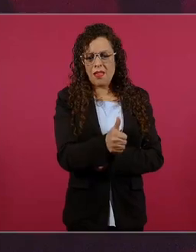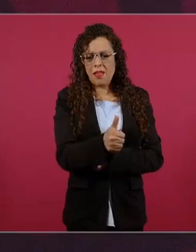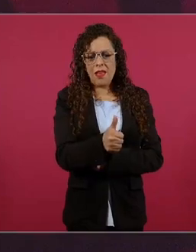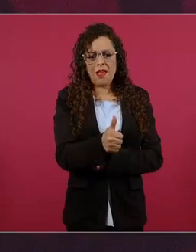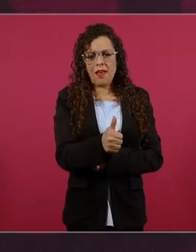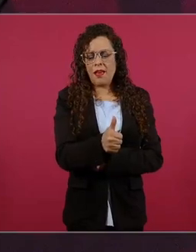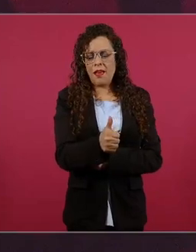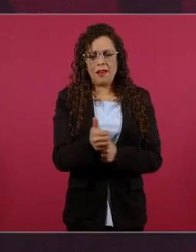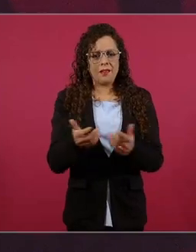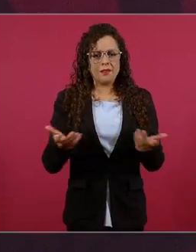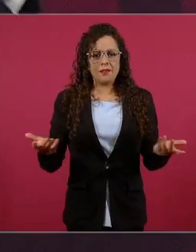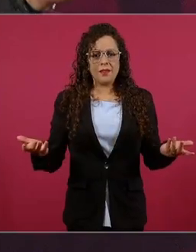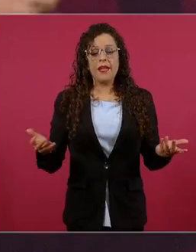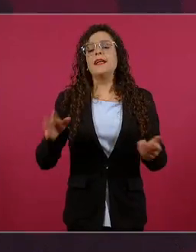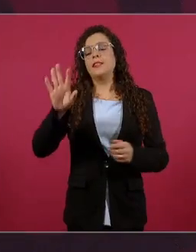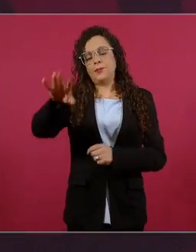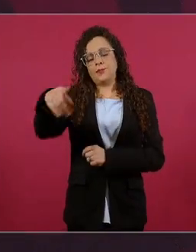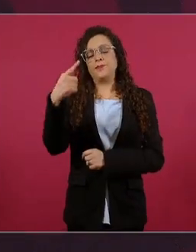Miren,